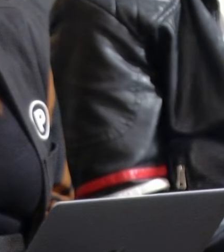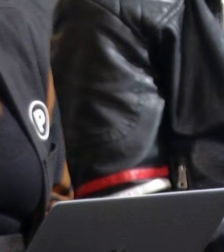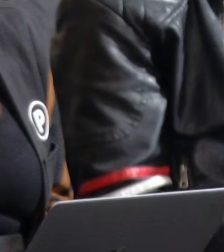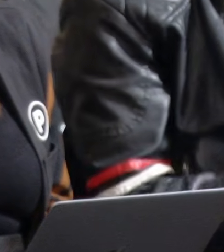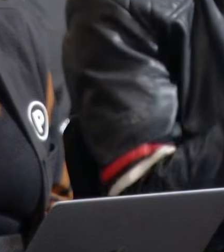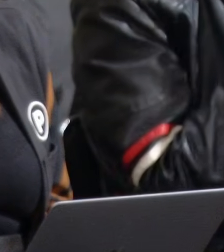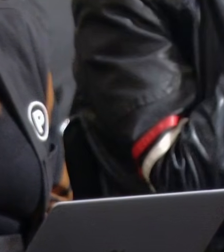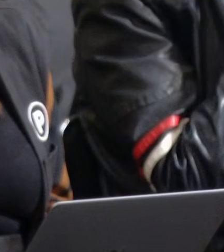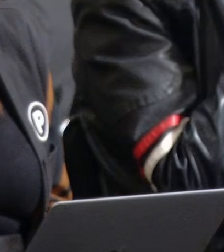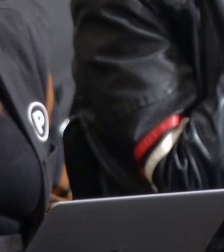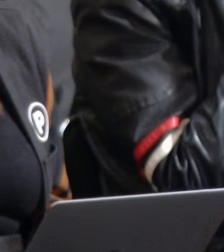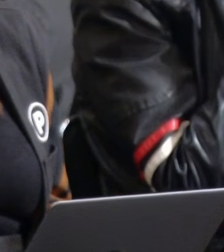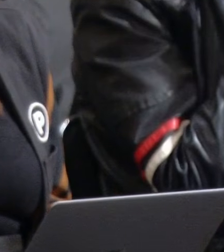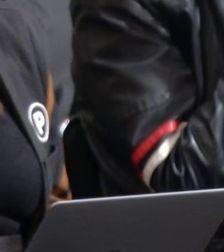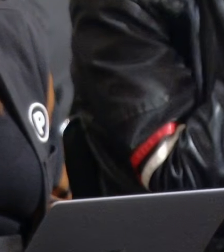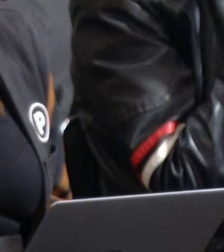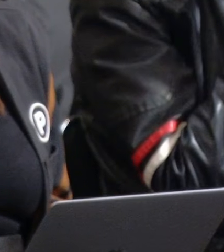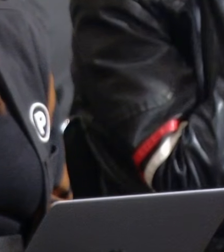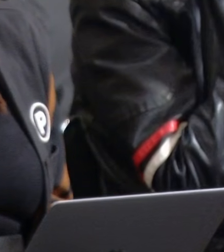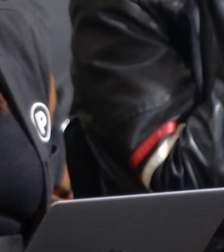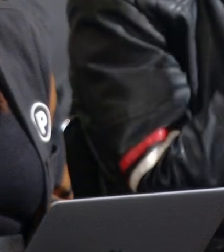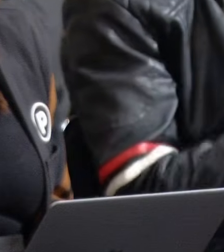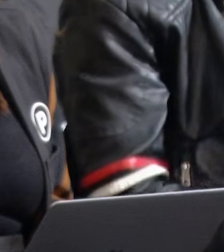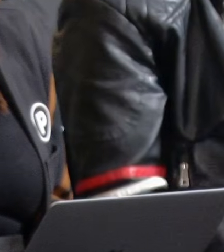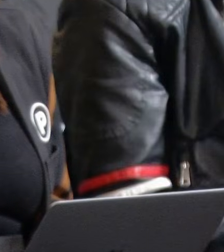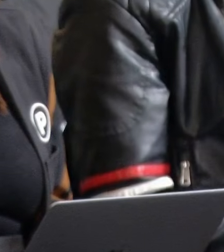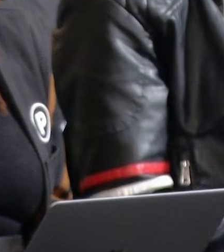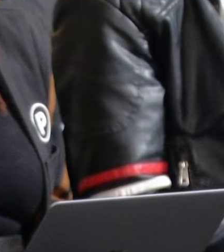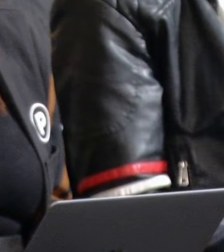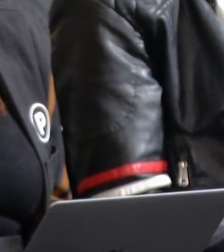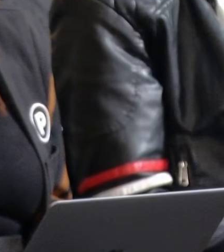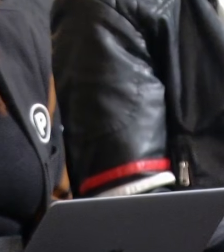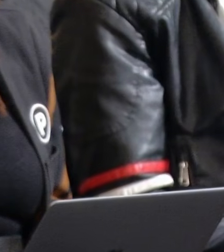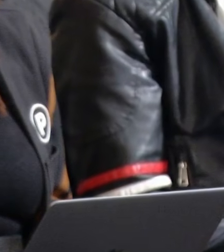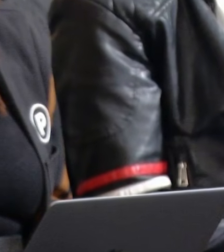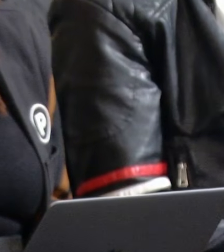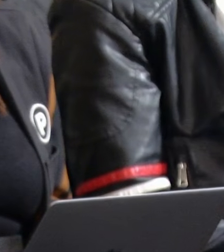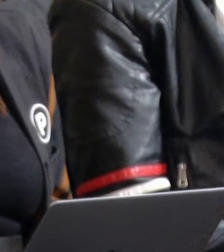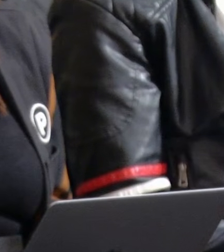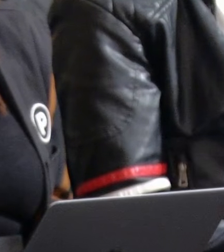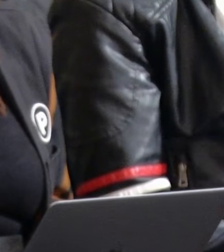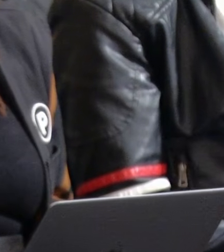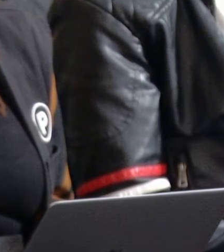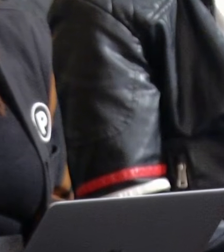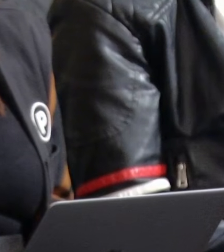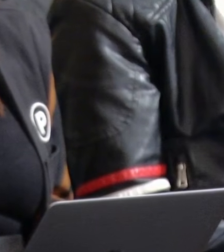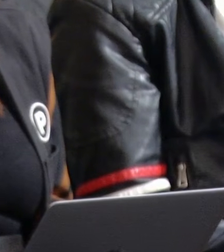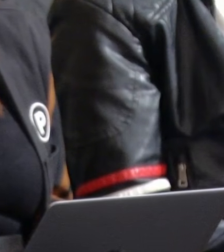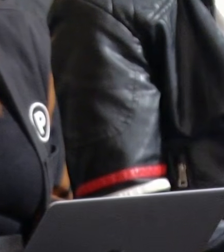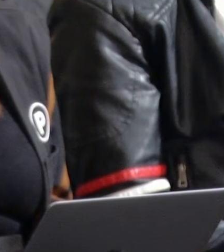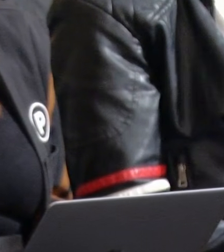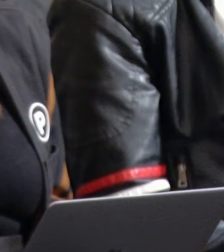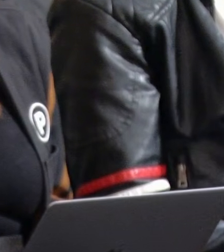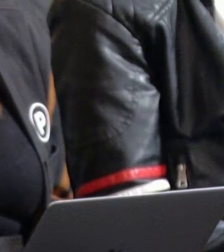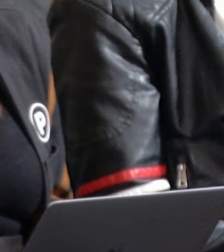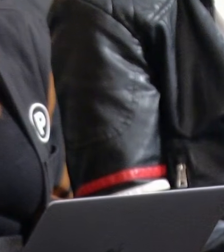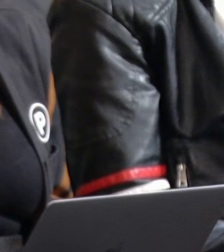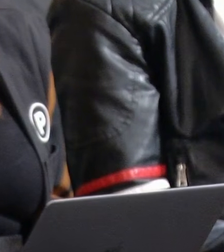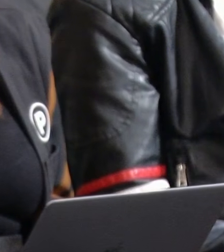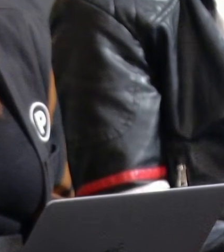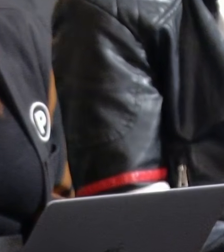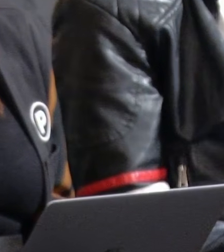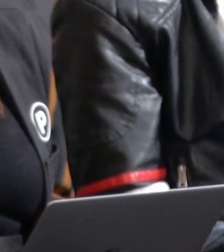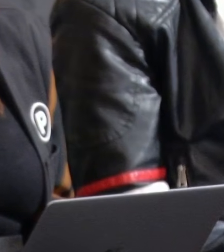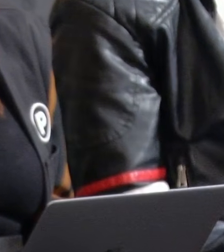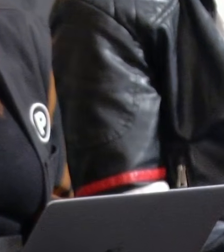esa zona, comercio de esa zona, pues prácticamente cada año tienen pérdidas. Con estas obras, al menos en esa parte,